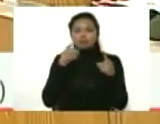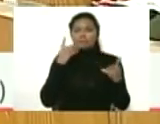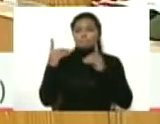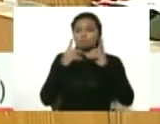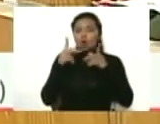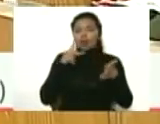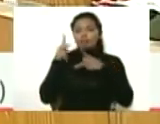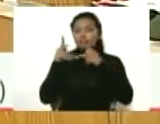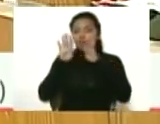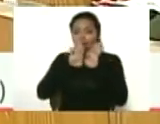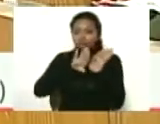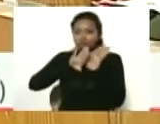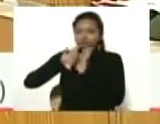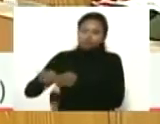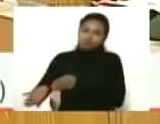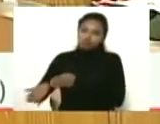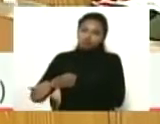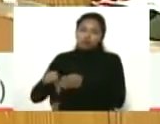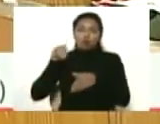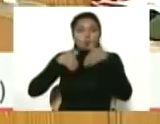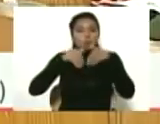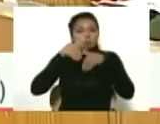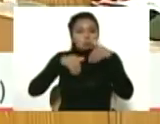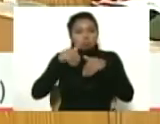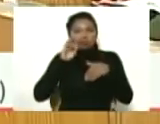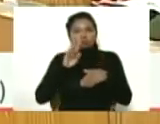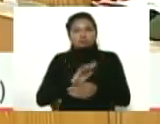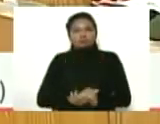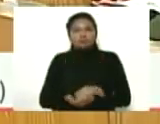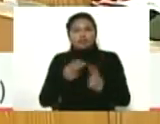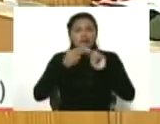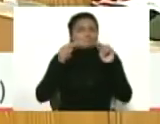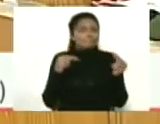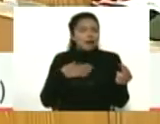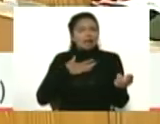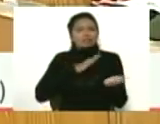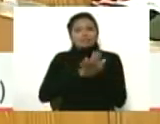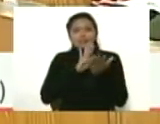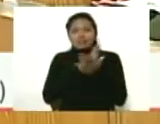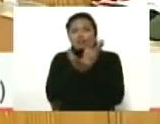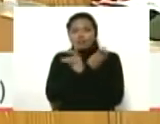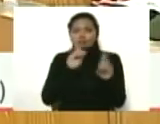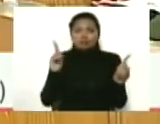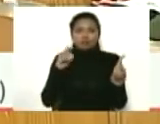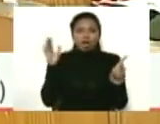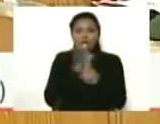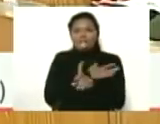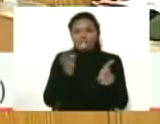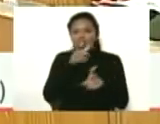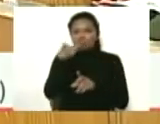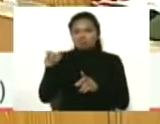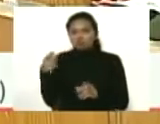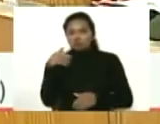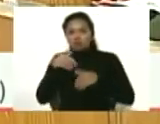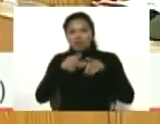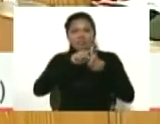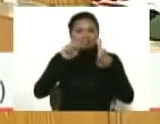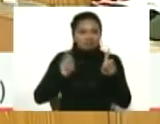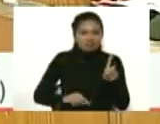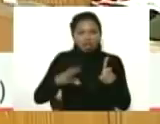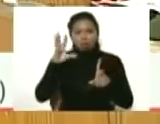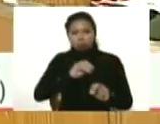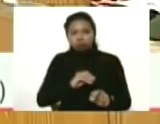políticas las dirimimos con votos, en paz, en democracia, y no saboteándole a la gente su electricidad,